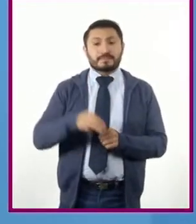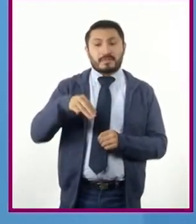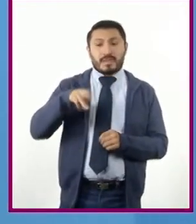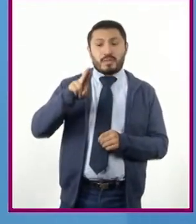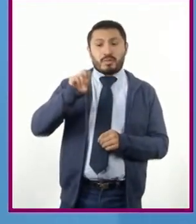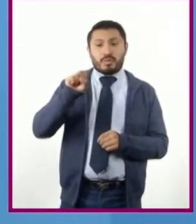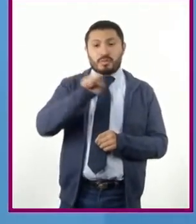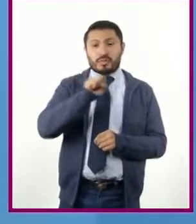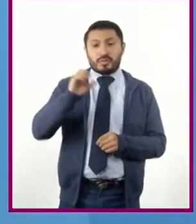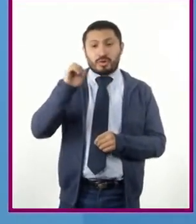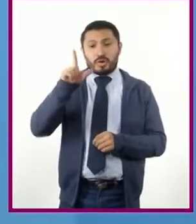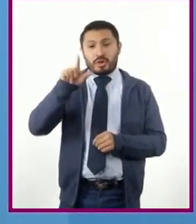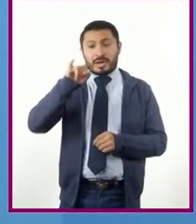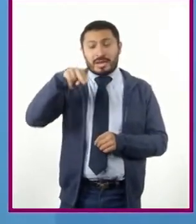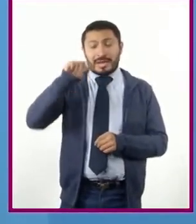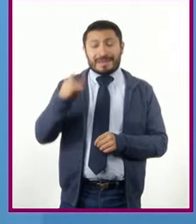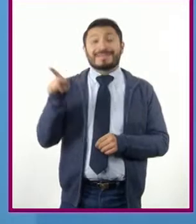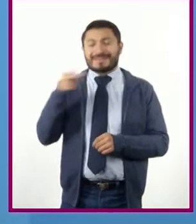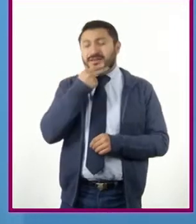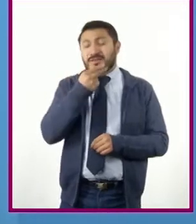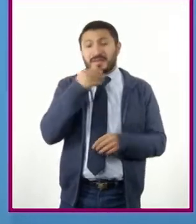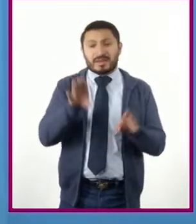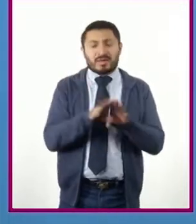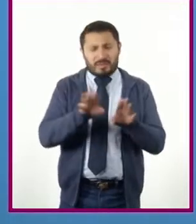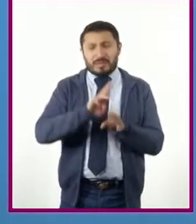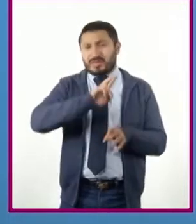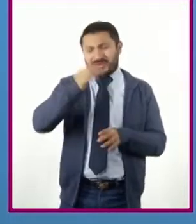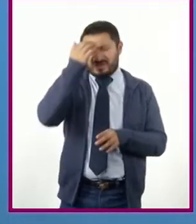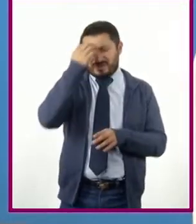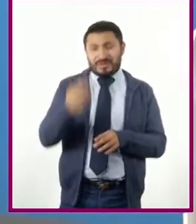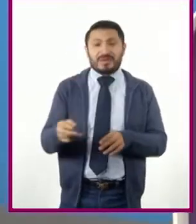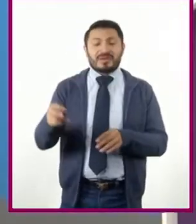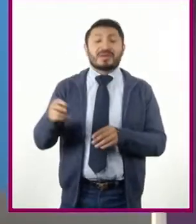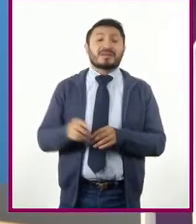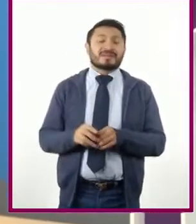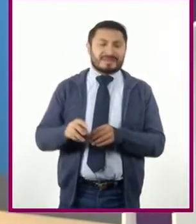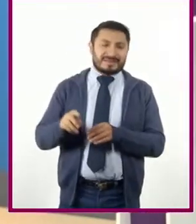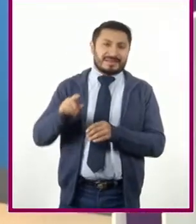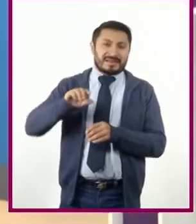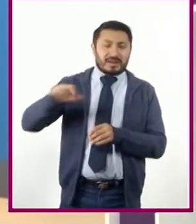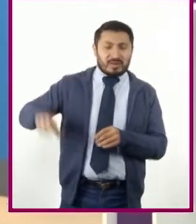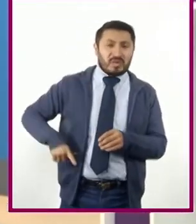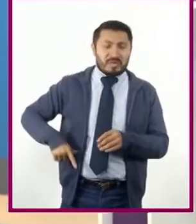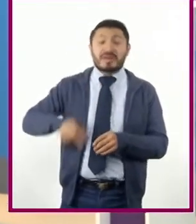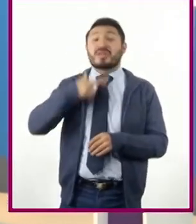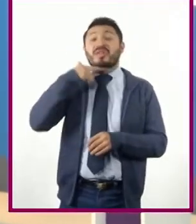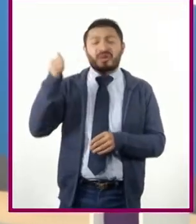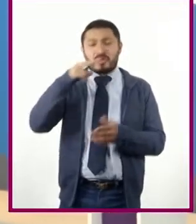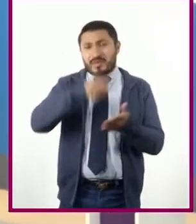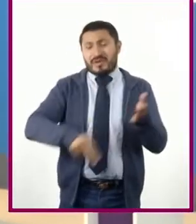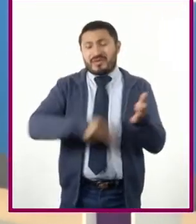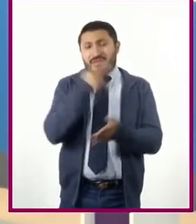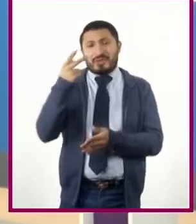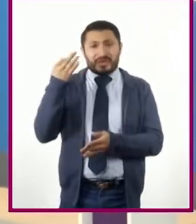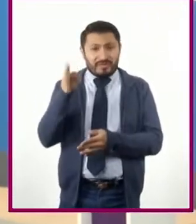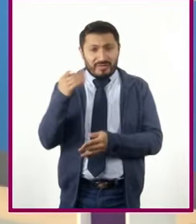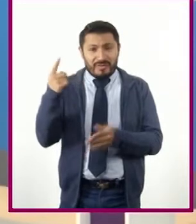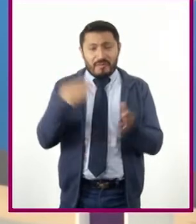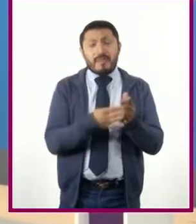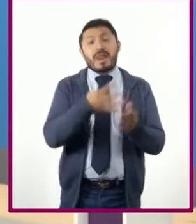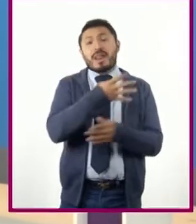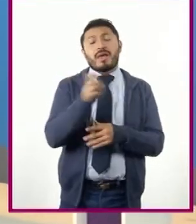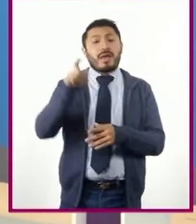Mussolini reconoció la soberanía de la Ciudad del Vaticano en los Acuerdos de Letrán, firmados en febrero de